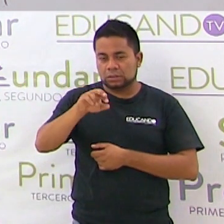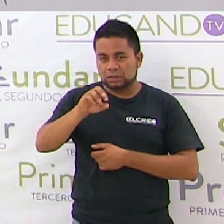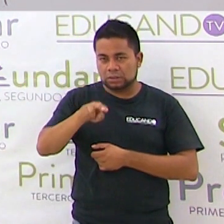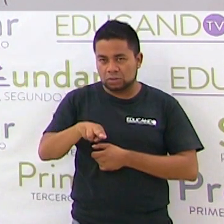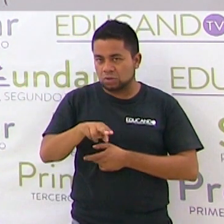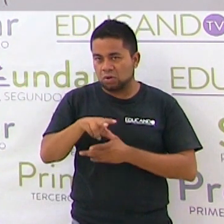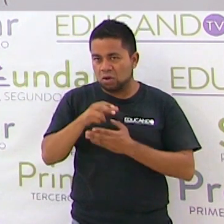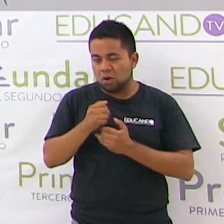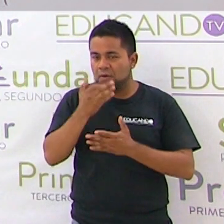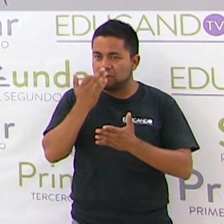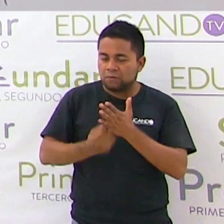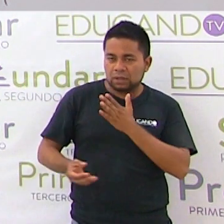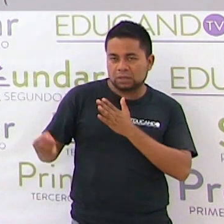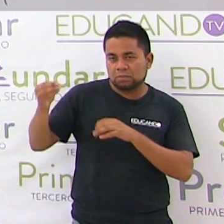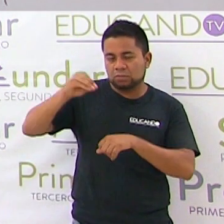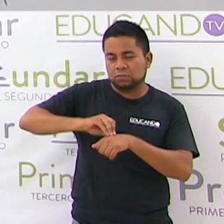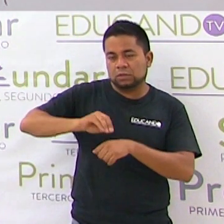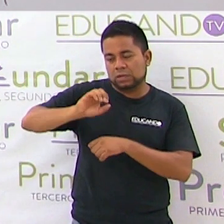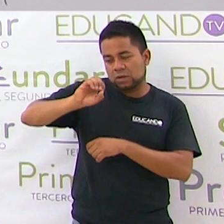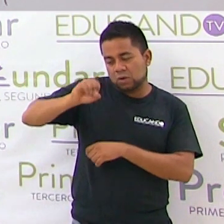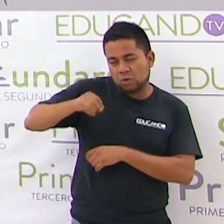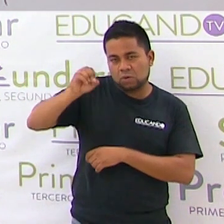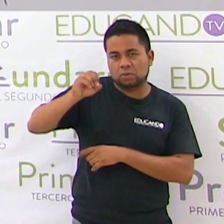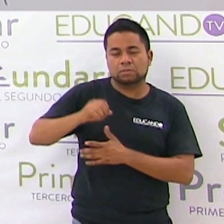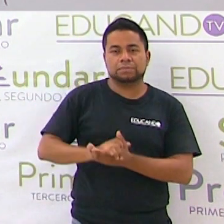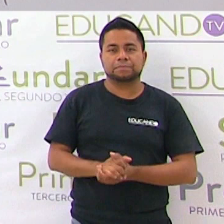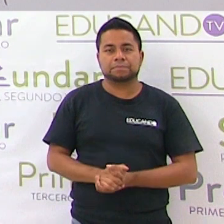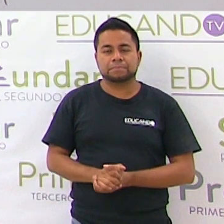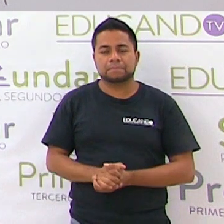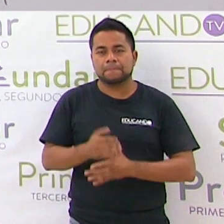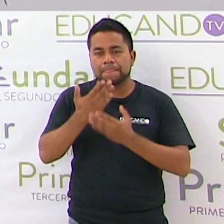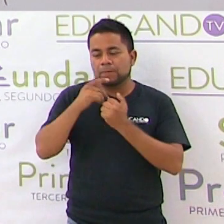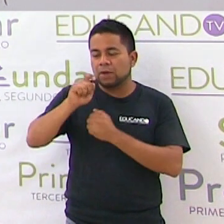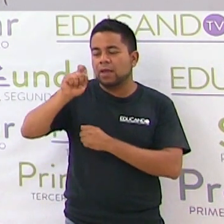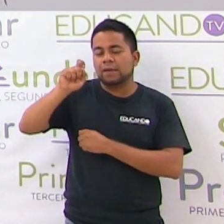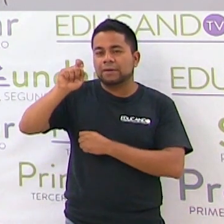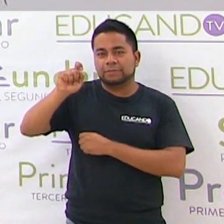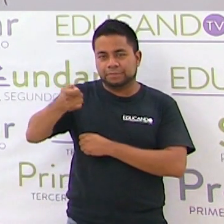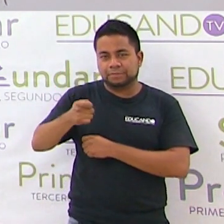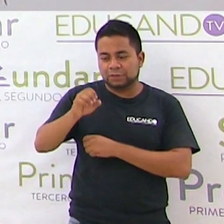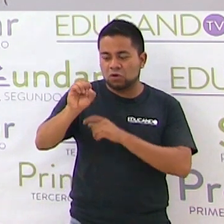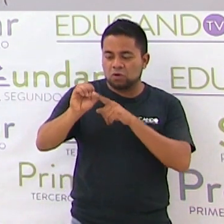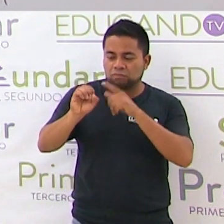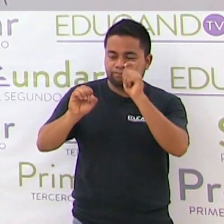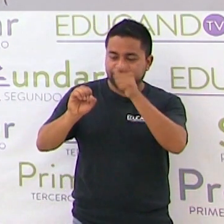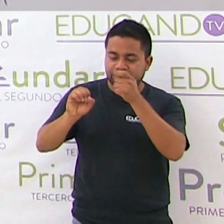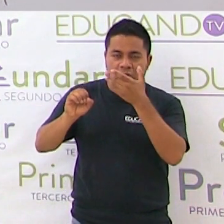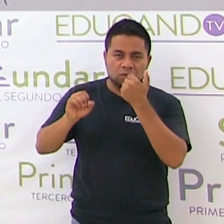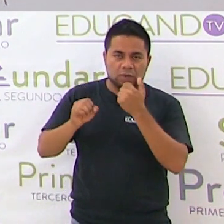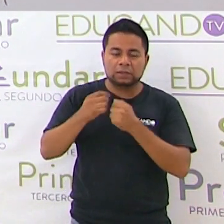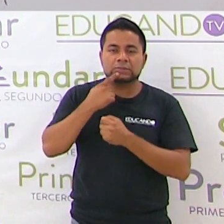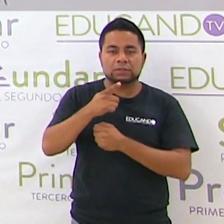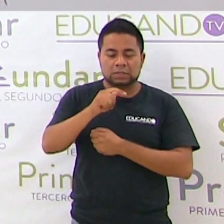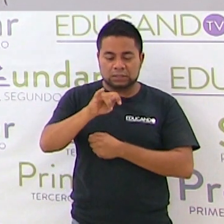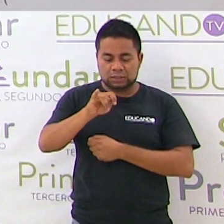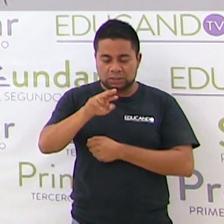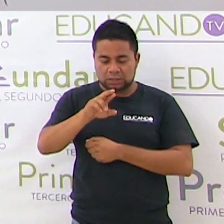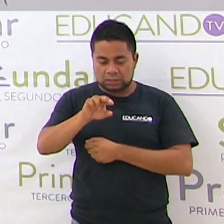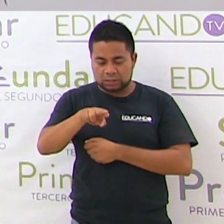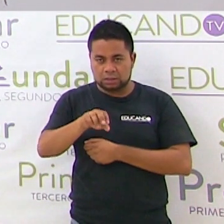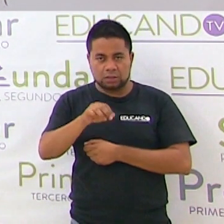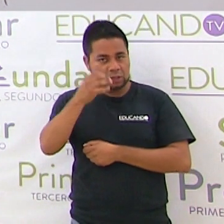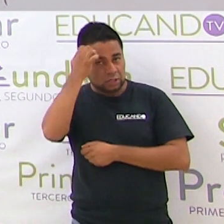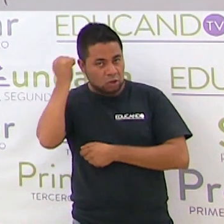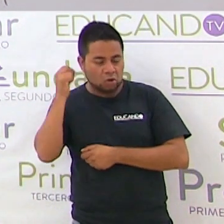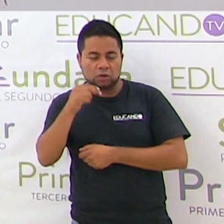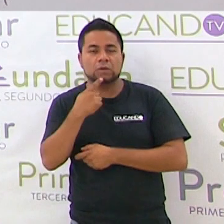tirón. Dicen, no está acentuada la O, entonces no dice tirón. ¿Qué